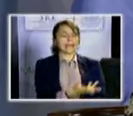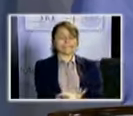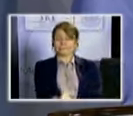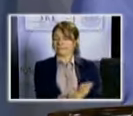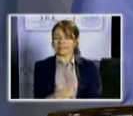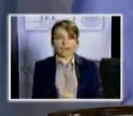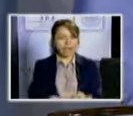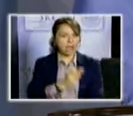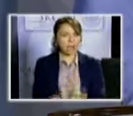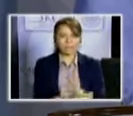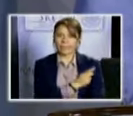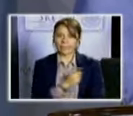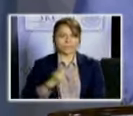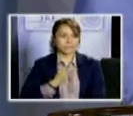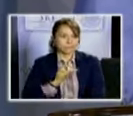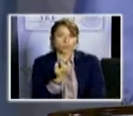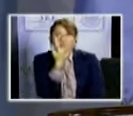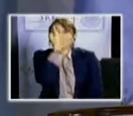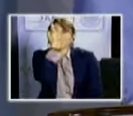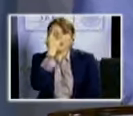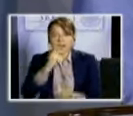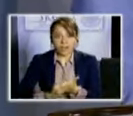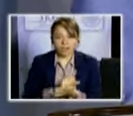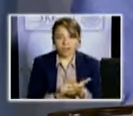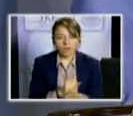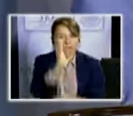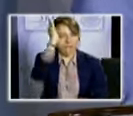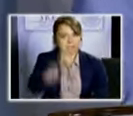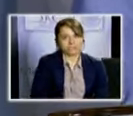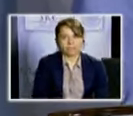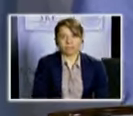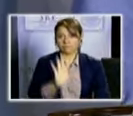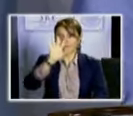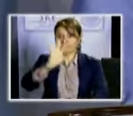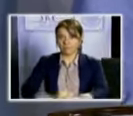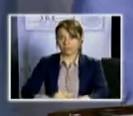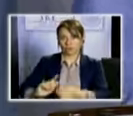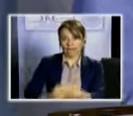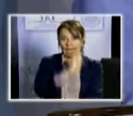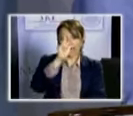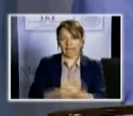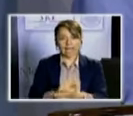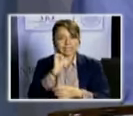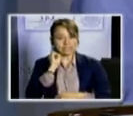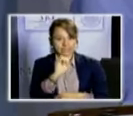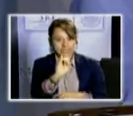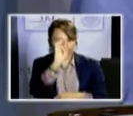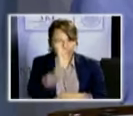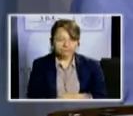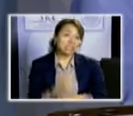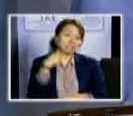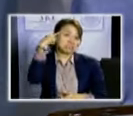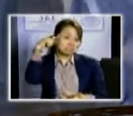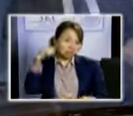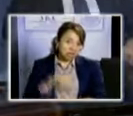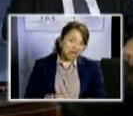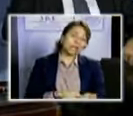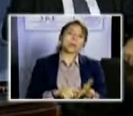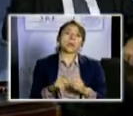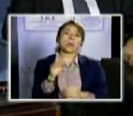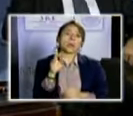drogas. Y la marihuana yo creo que es probablemente la droga que se va a legalizar en los siguientes 5 o 10 años.